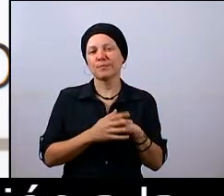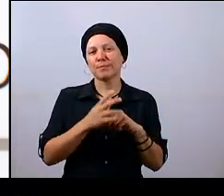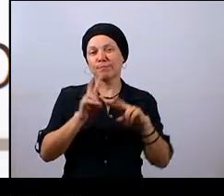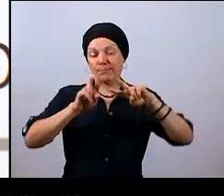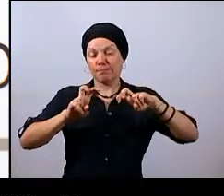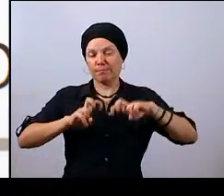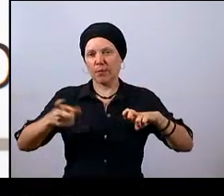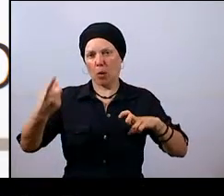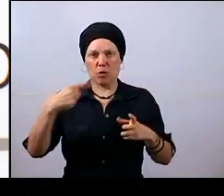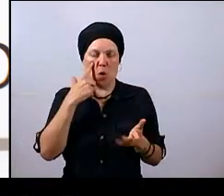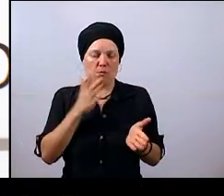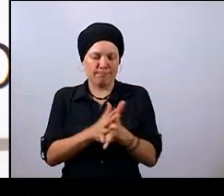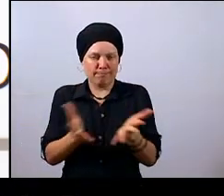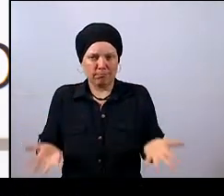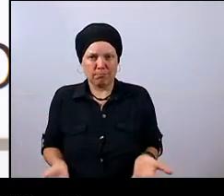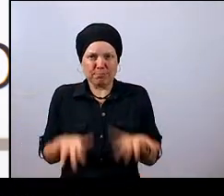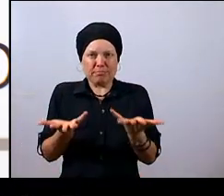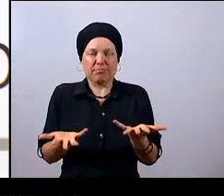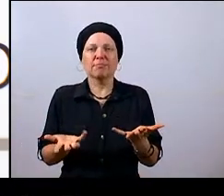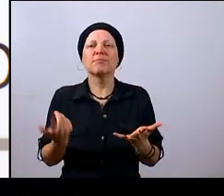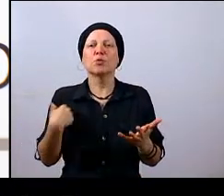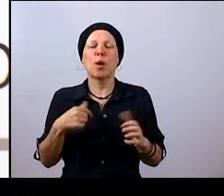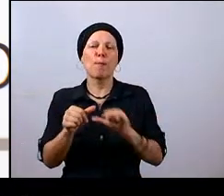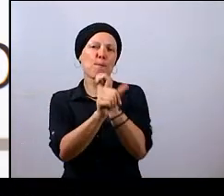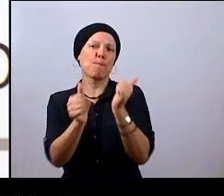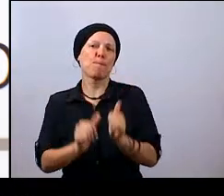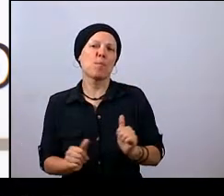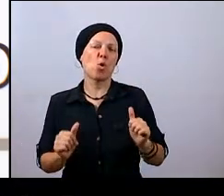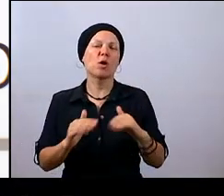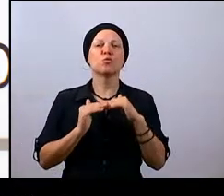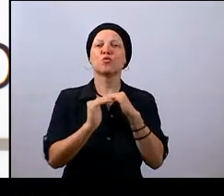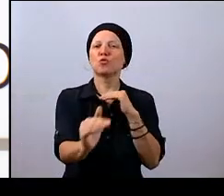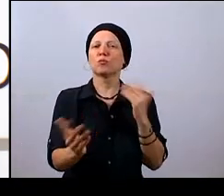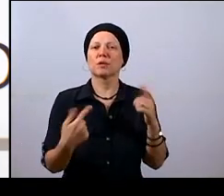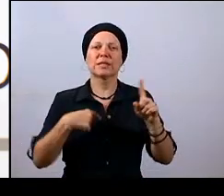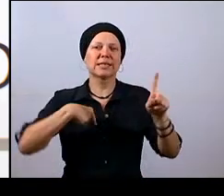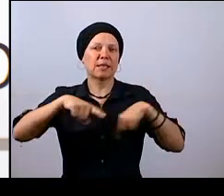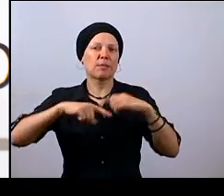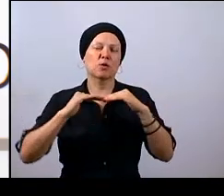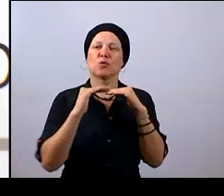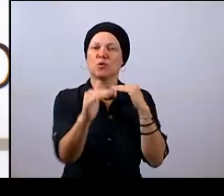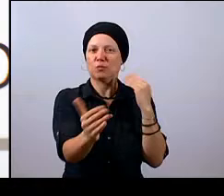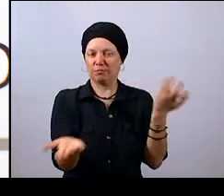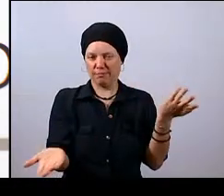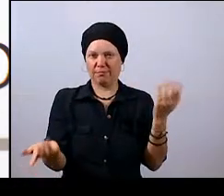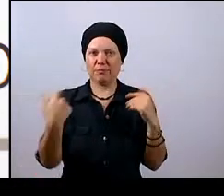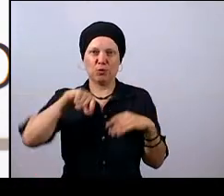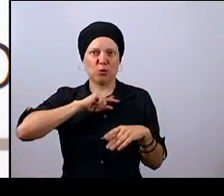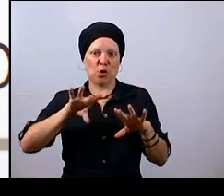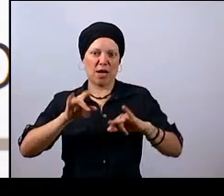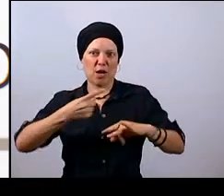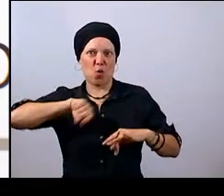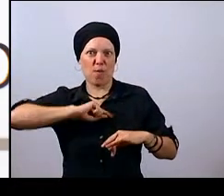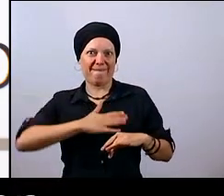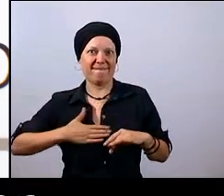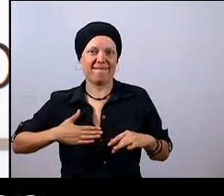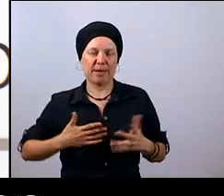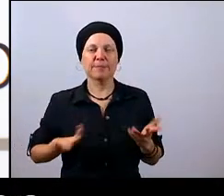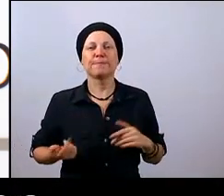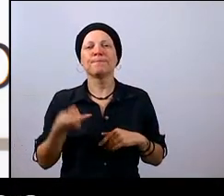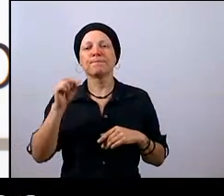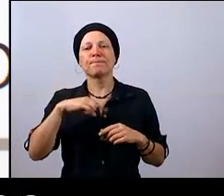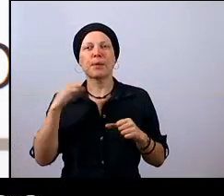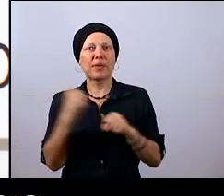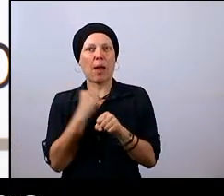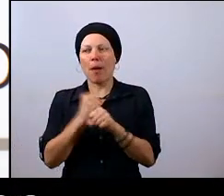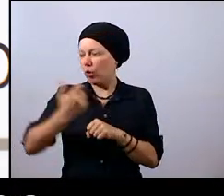ver cómo es un impulso más a esa modalidad sostenible de transporte sostenible que tenemos en nuestra región. Y trabajo